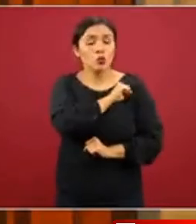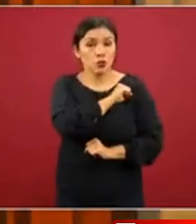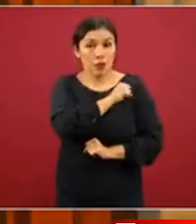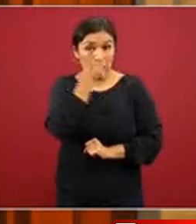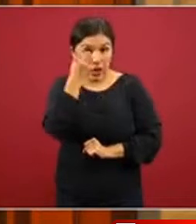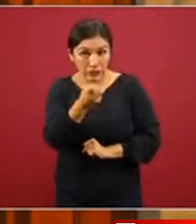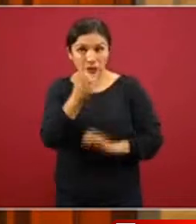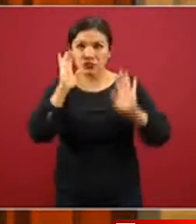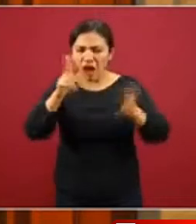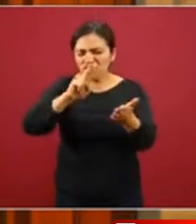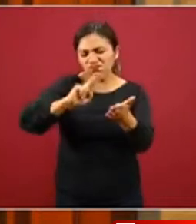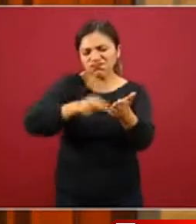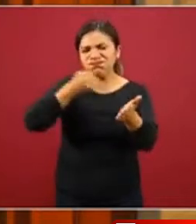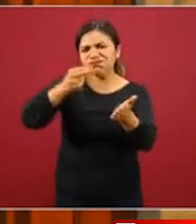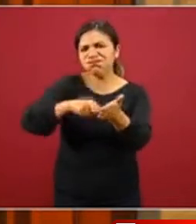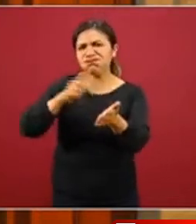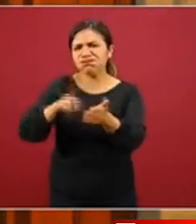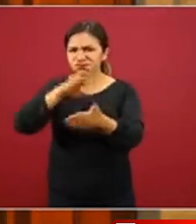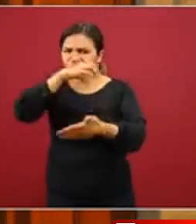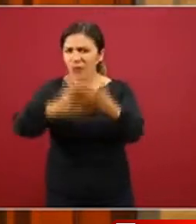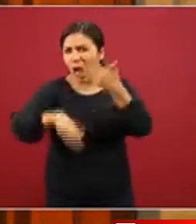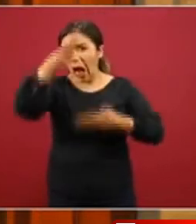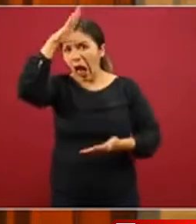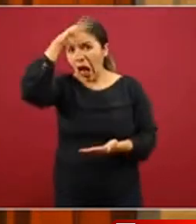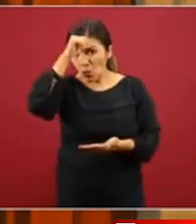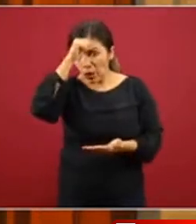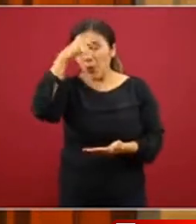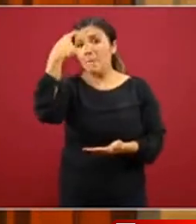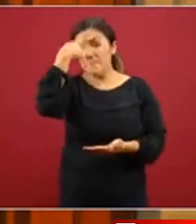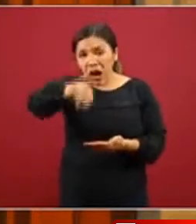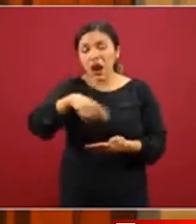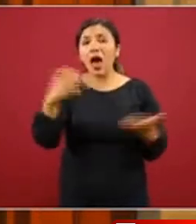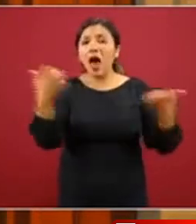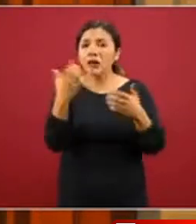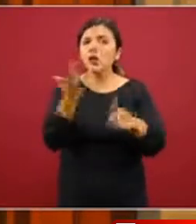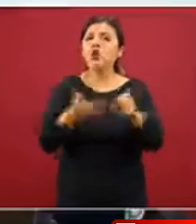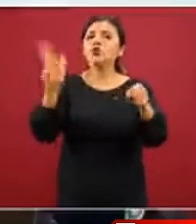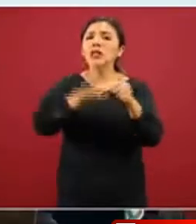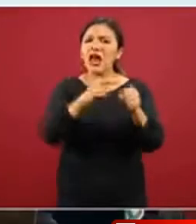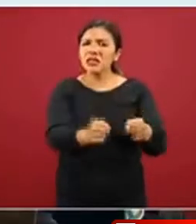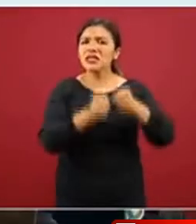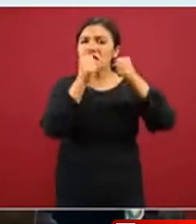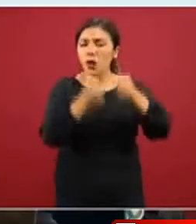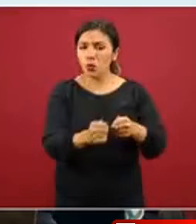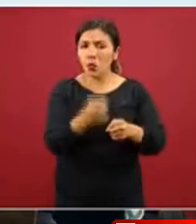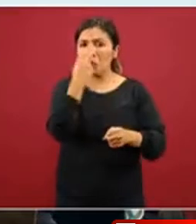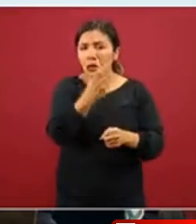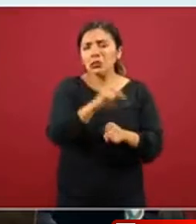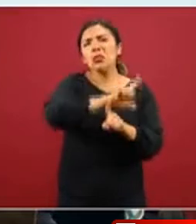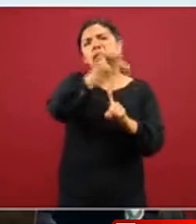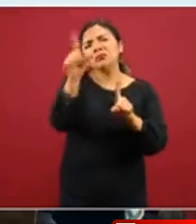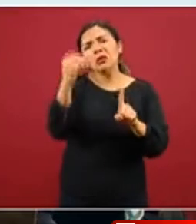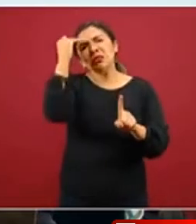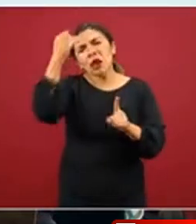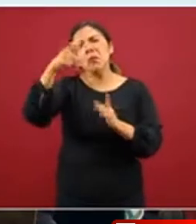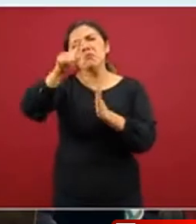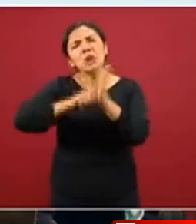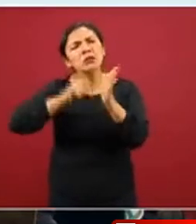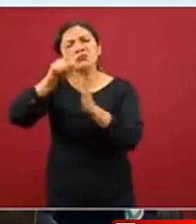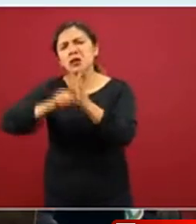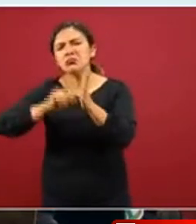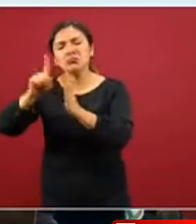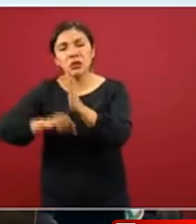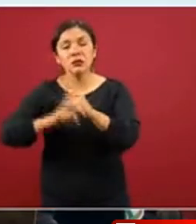ocasión se firmó un convenio para llegar a Hospital Seguro, Pasaron algunos meses, nuestros